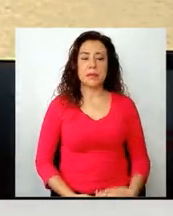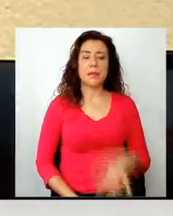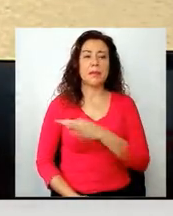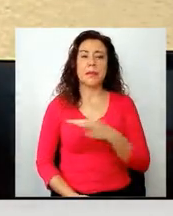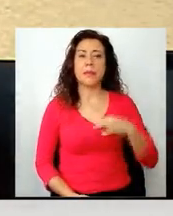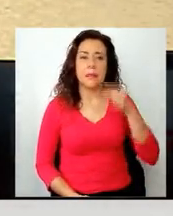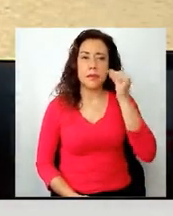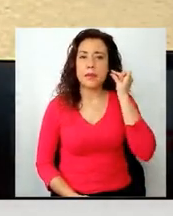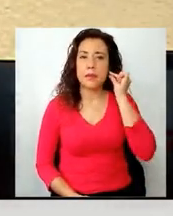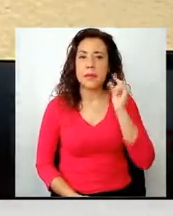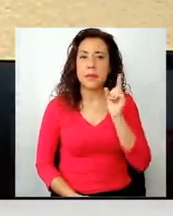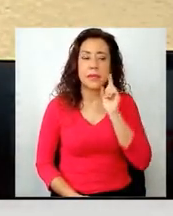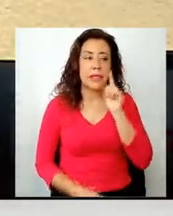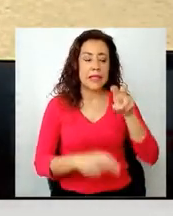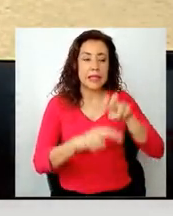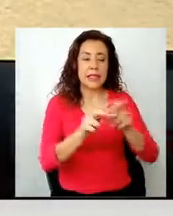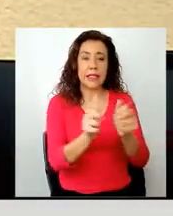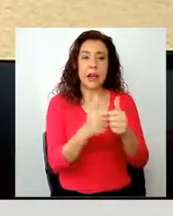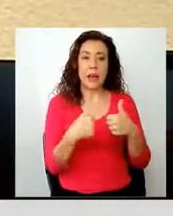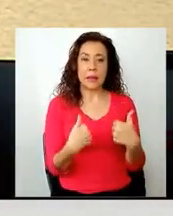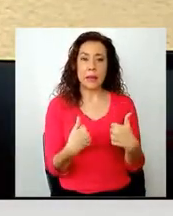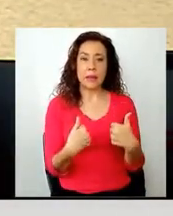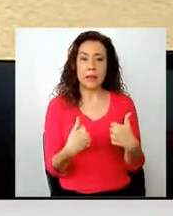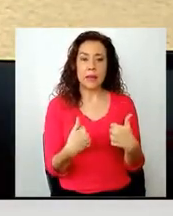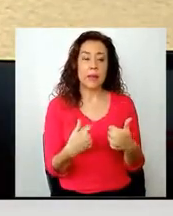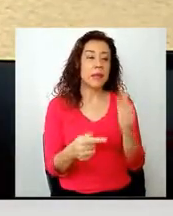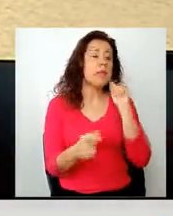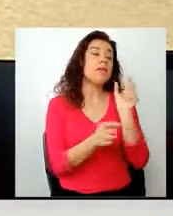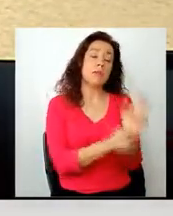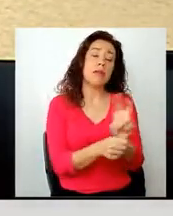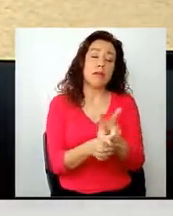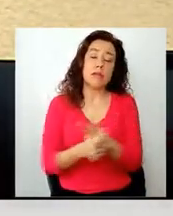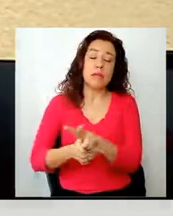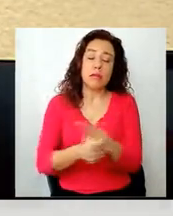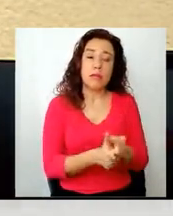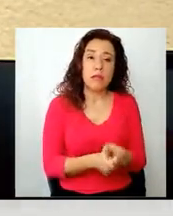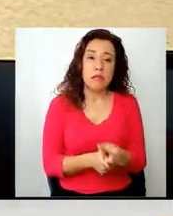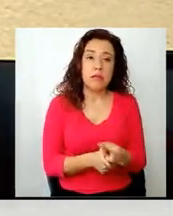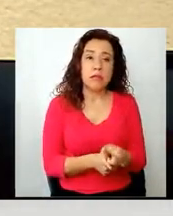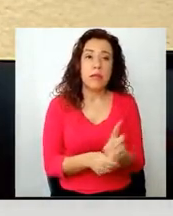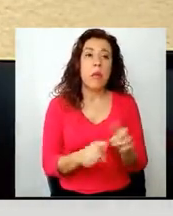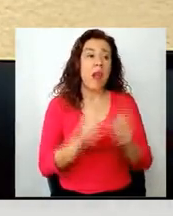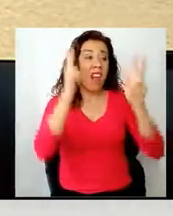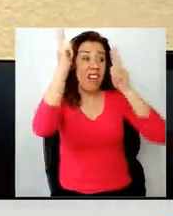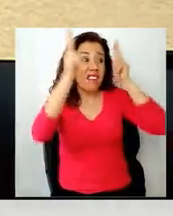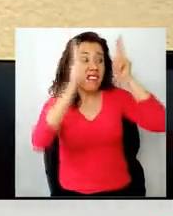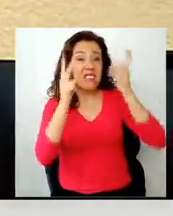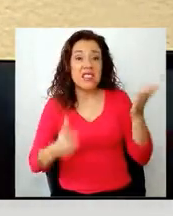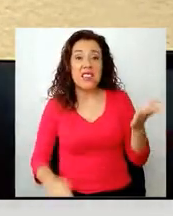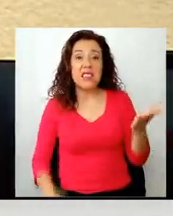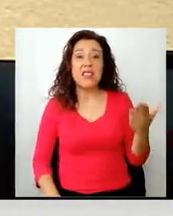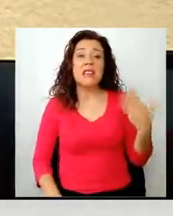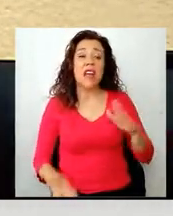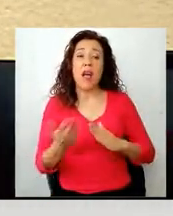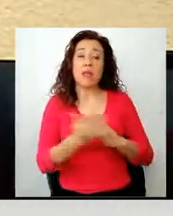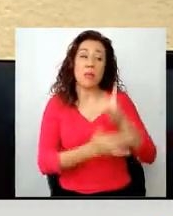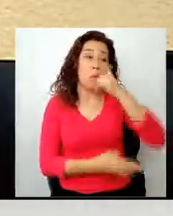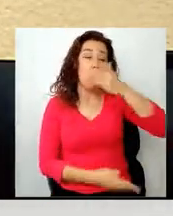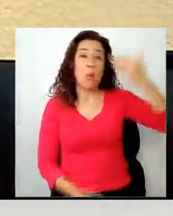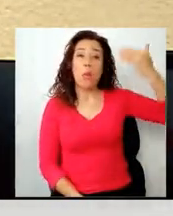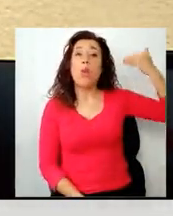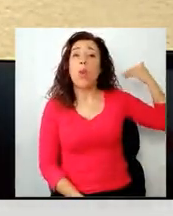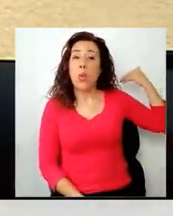ahí en la testera fiscalicemos porque este Circo yo le digo viene desde hace mucho tiempo y siempre